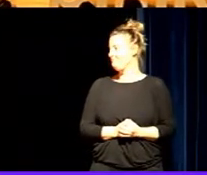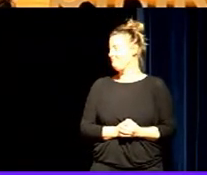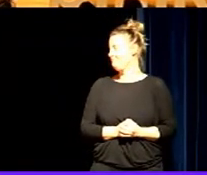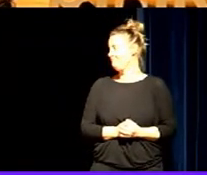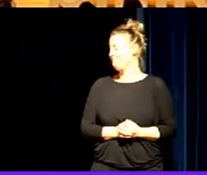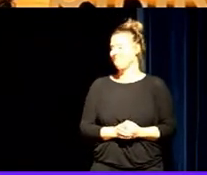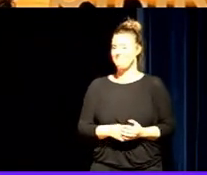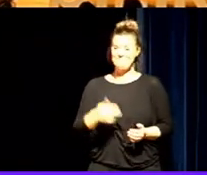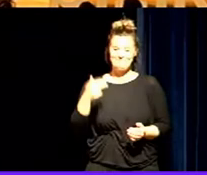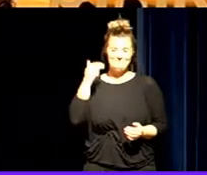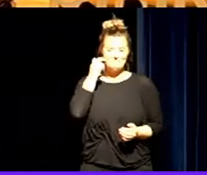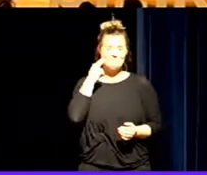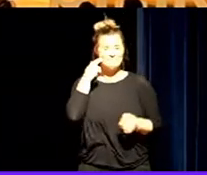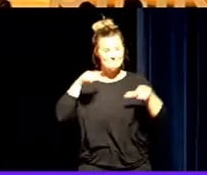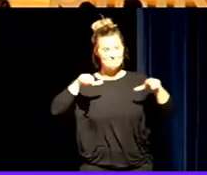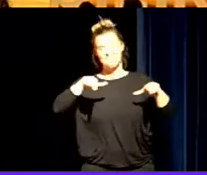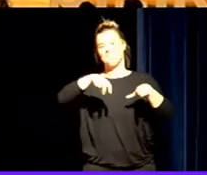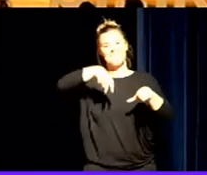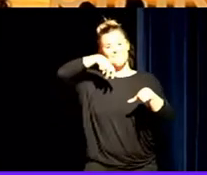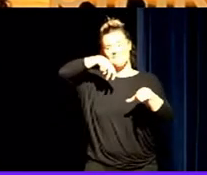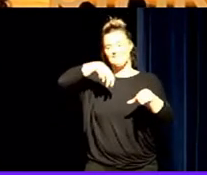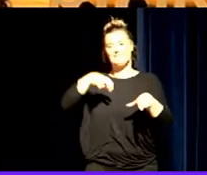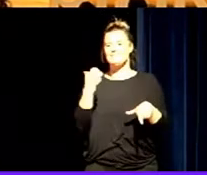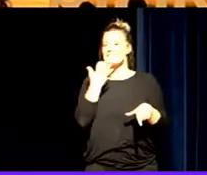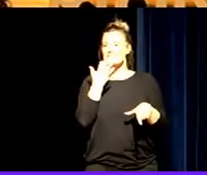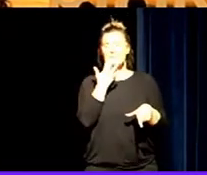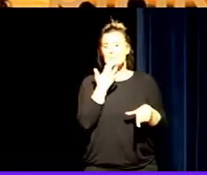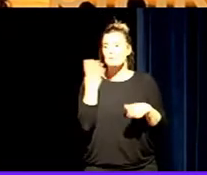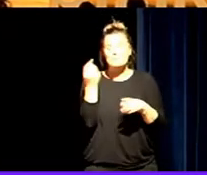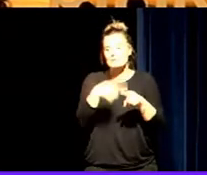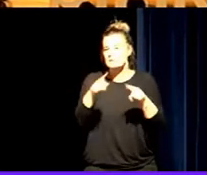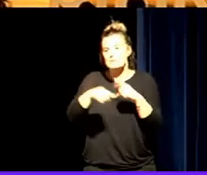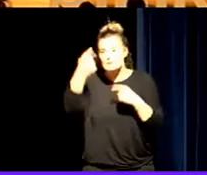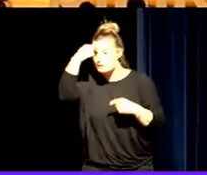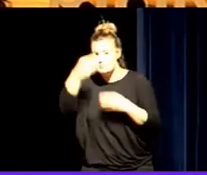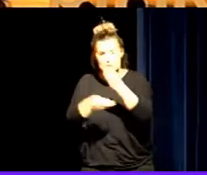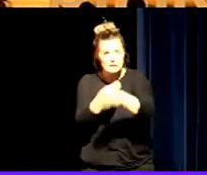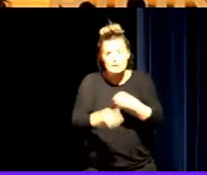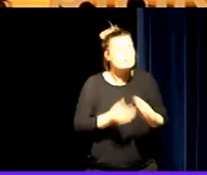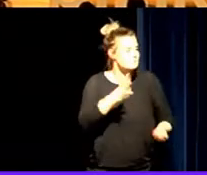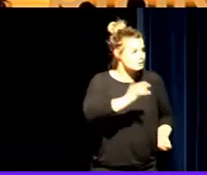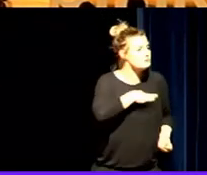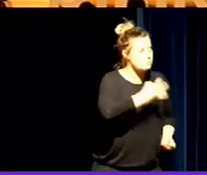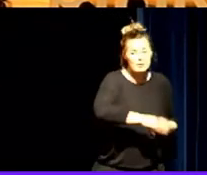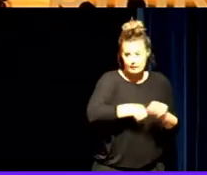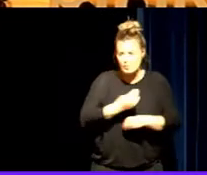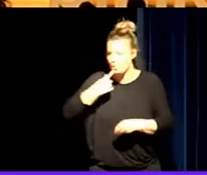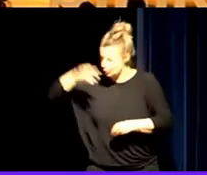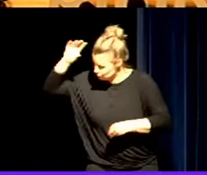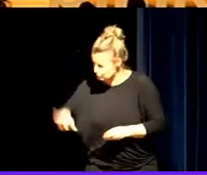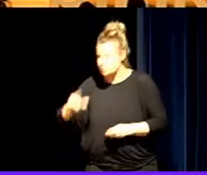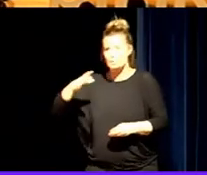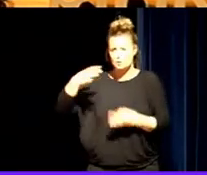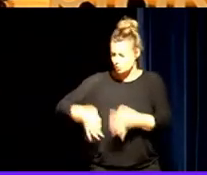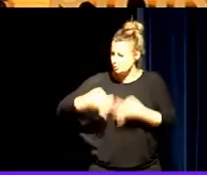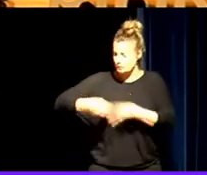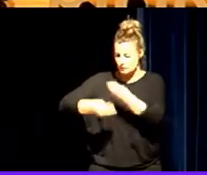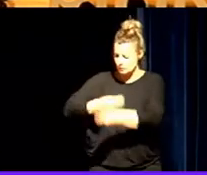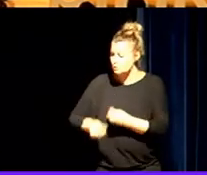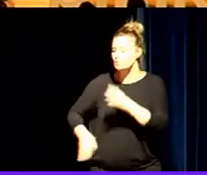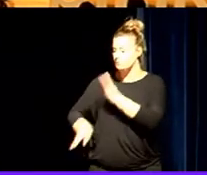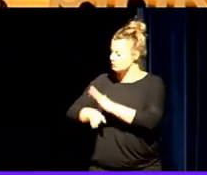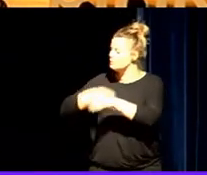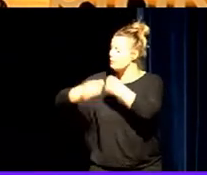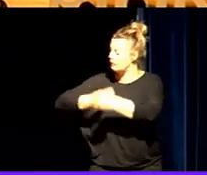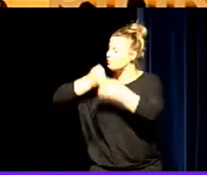Dice, miedo escénico, se supone que hay muchas cosas que sabemos hacer y que podemos hacer. Di que sí, que las hemos hecho siempre, que las vamos a